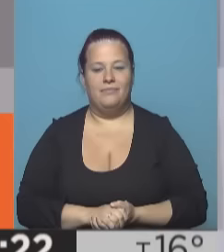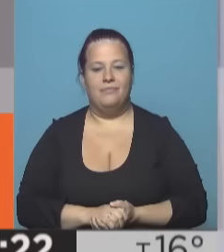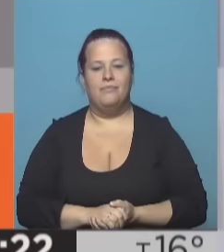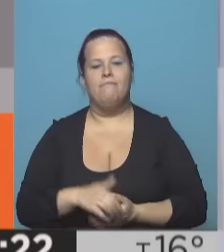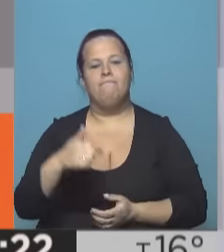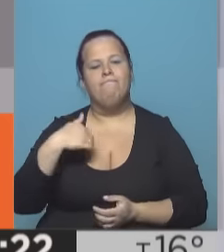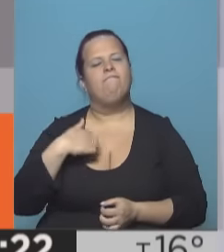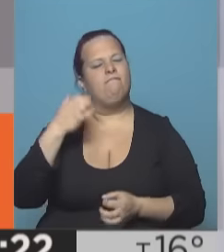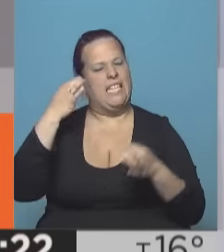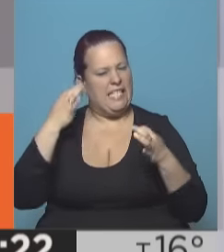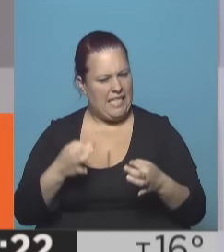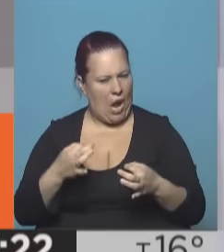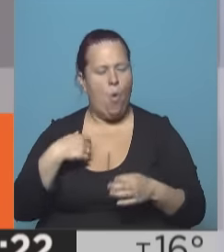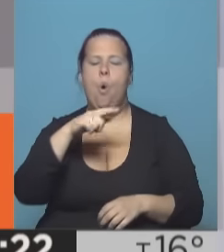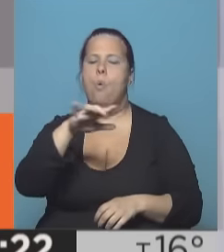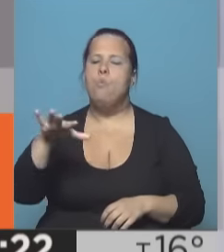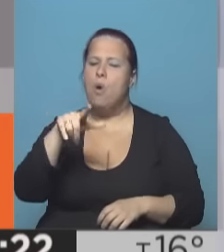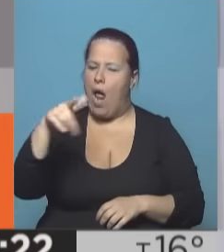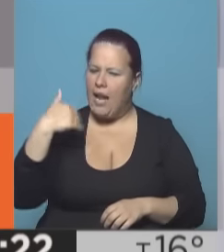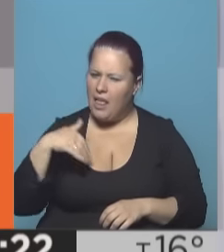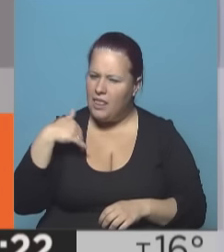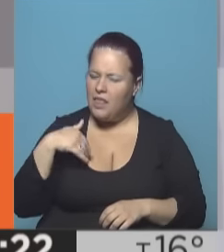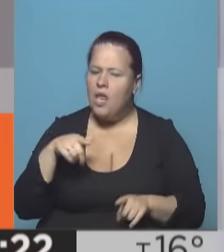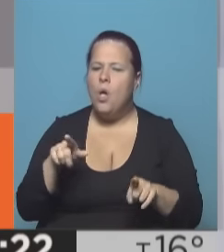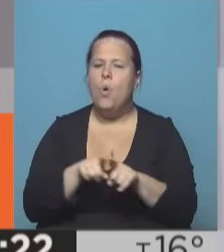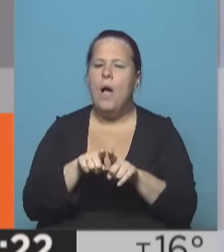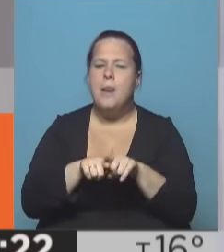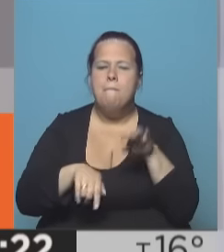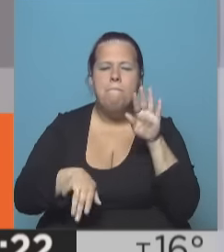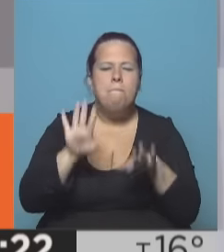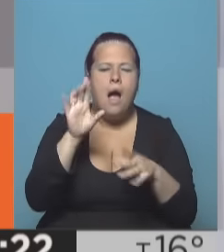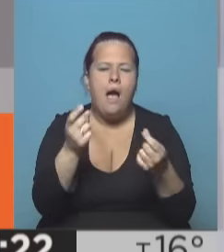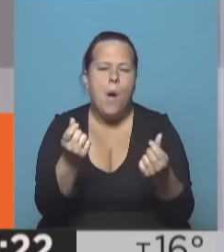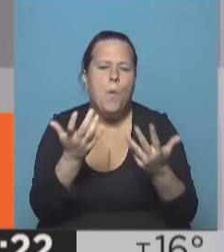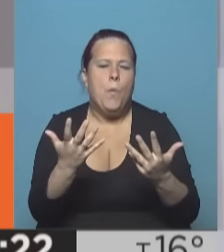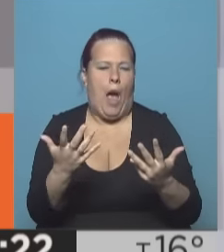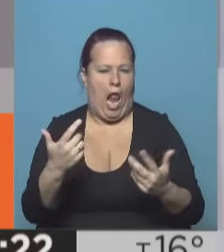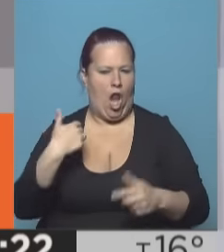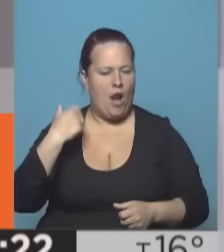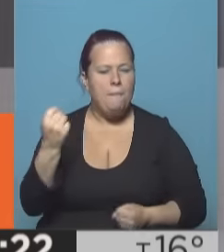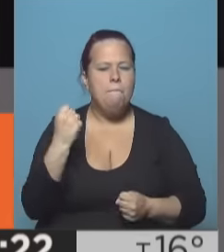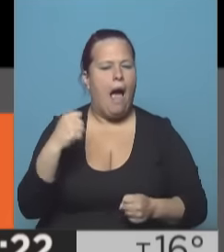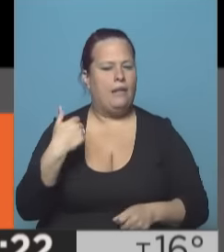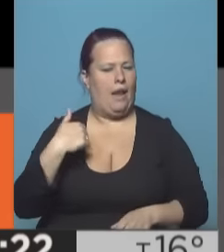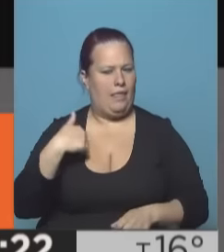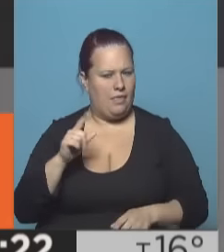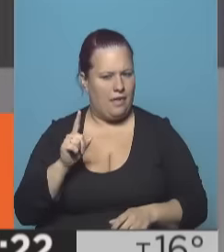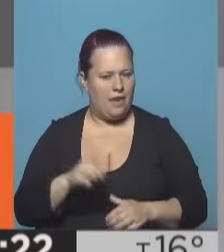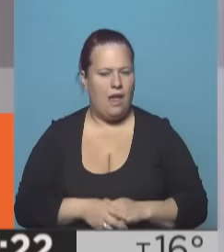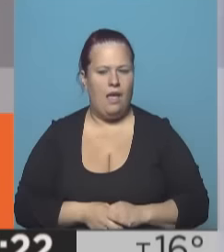Estoy convencido que como pueblo son el mayor tesoro que tiene nuestra patria.